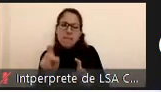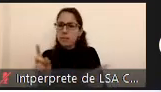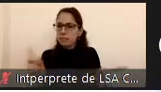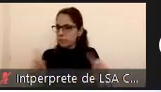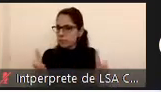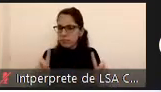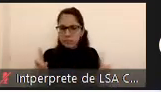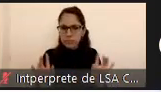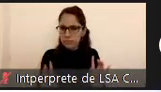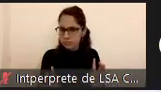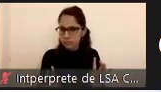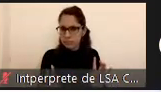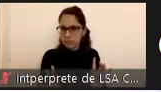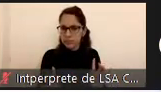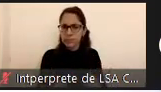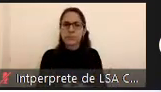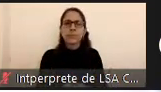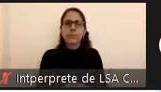Aunque